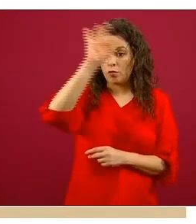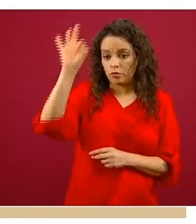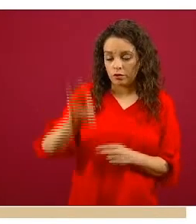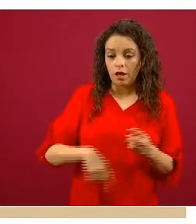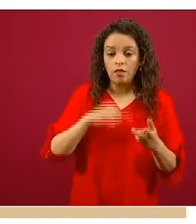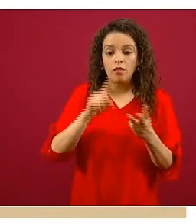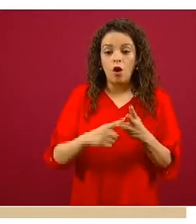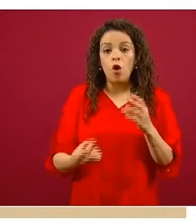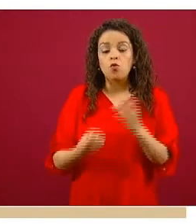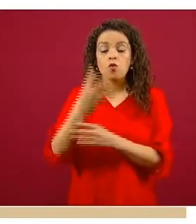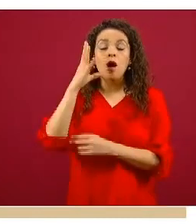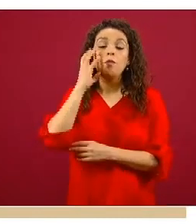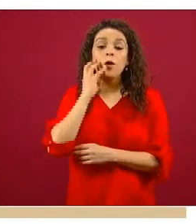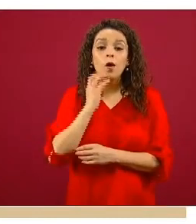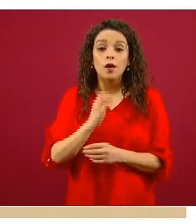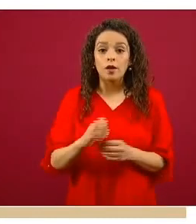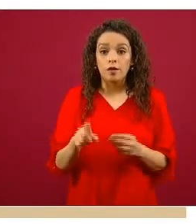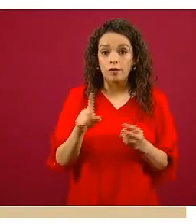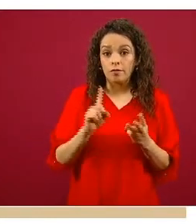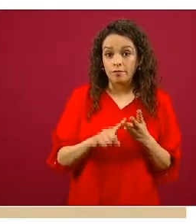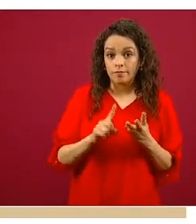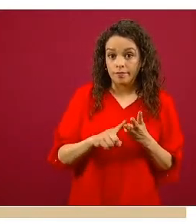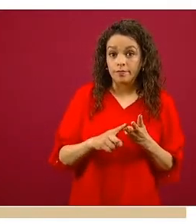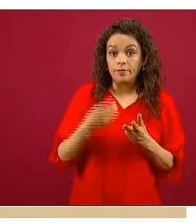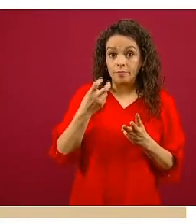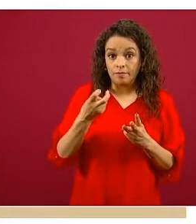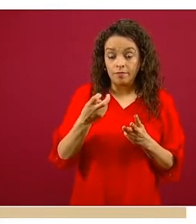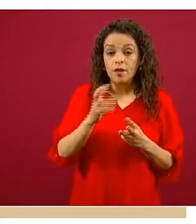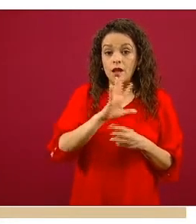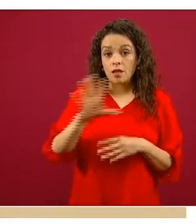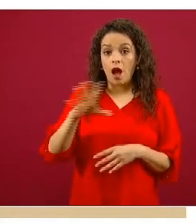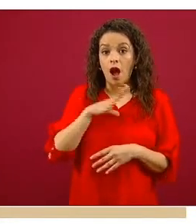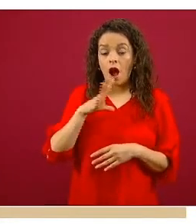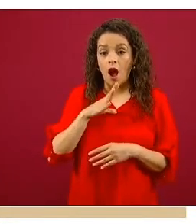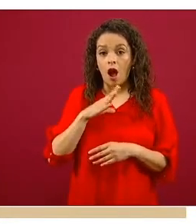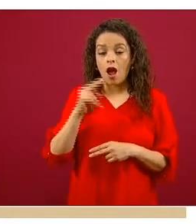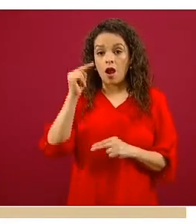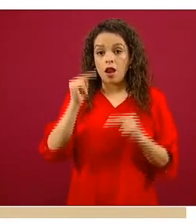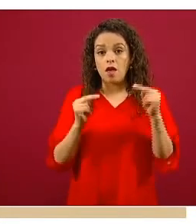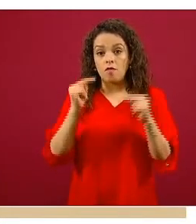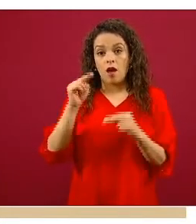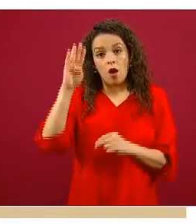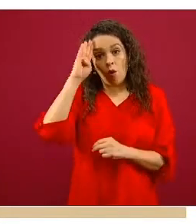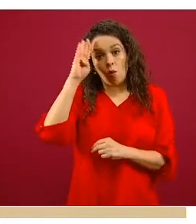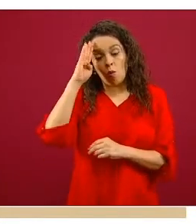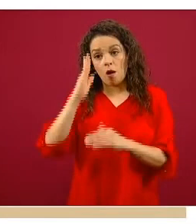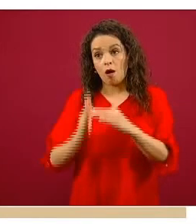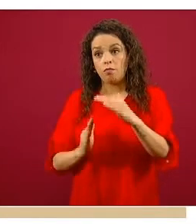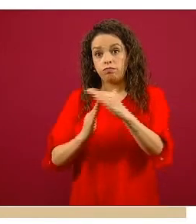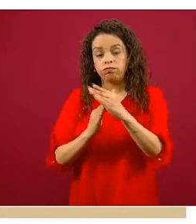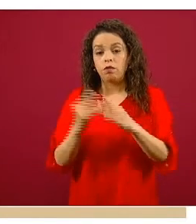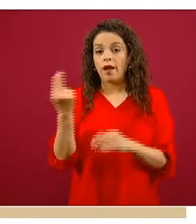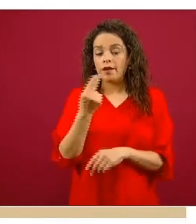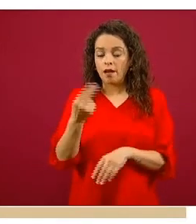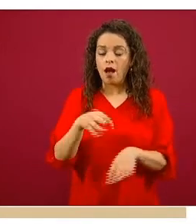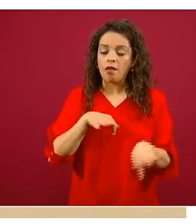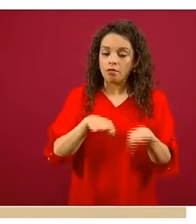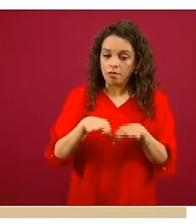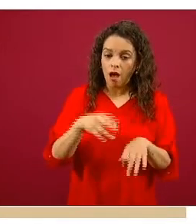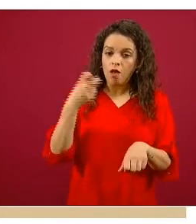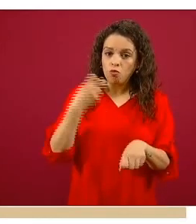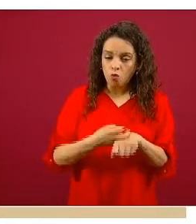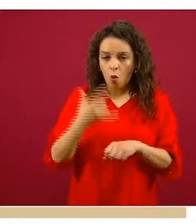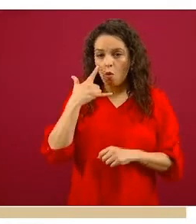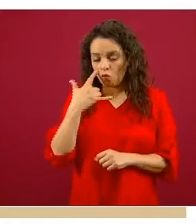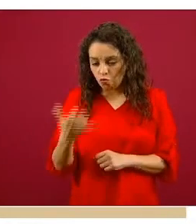Nuevo León, que a partir de ahí llega ya a este nivel máximo de seguridad, en donde hay que seguir trabajando con